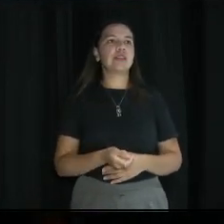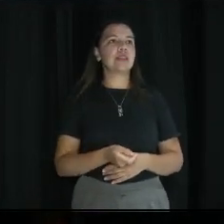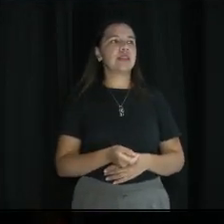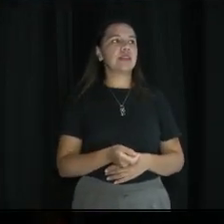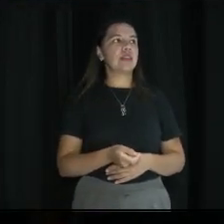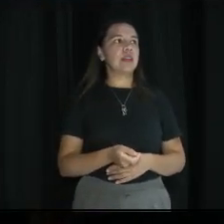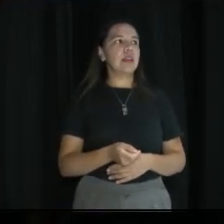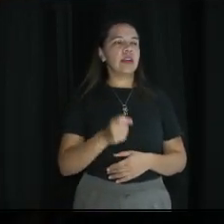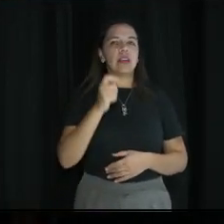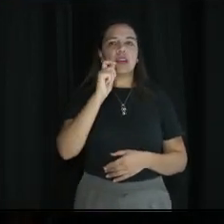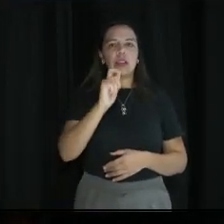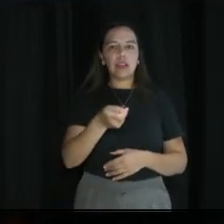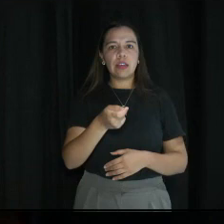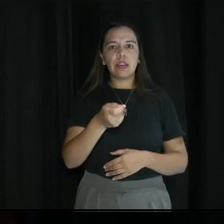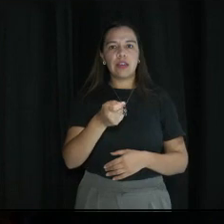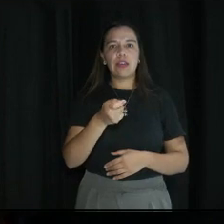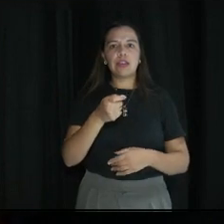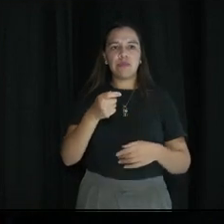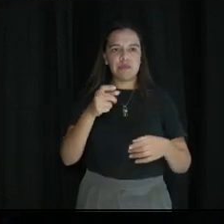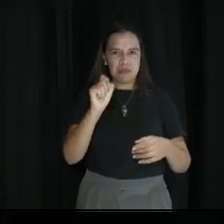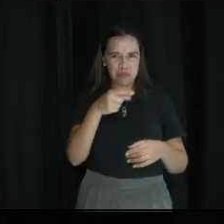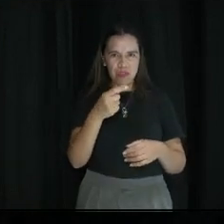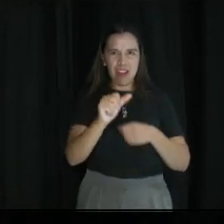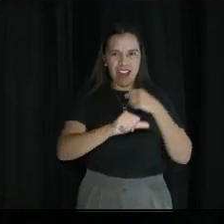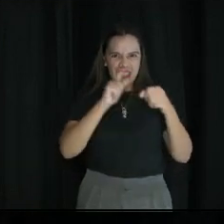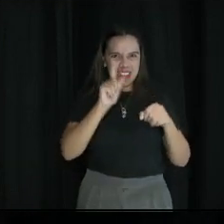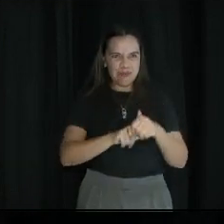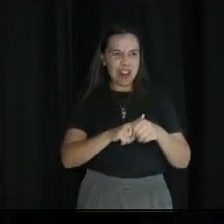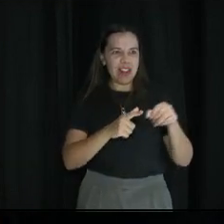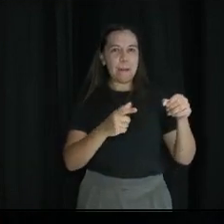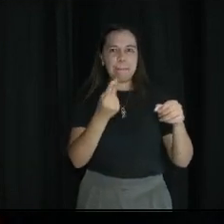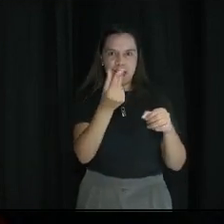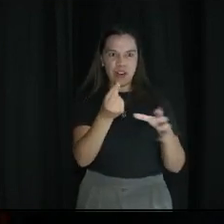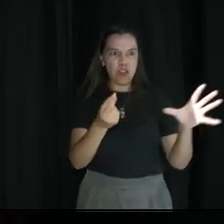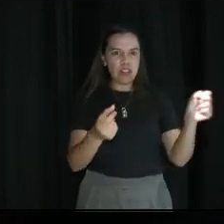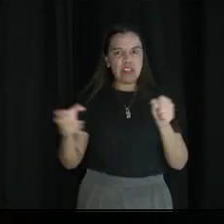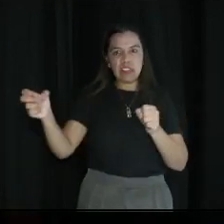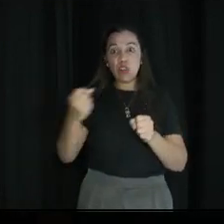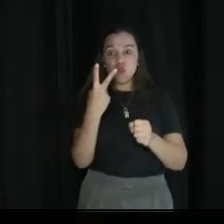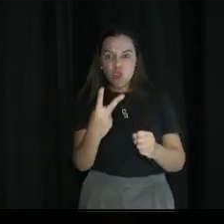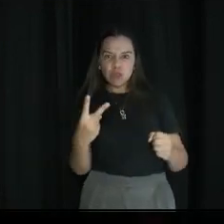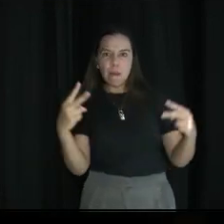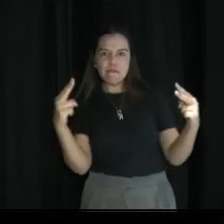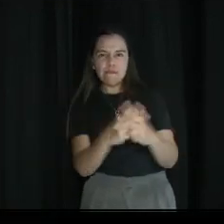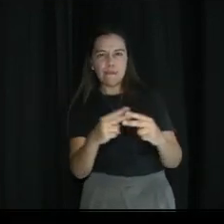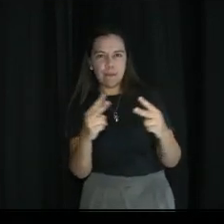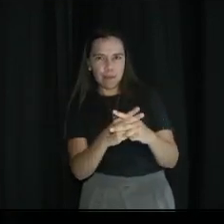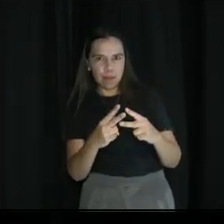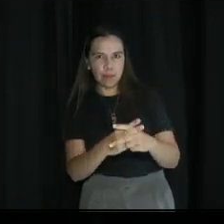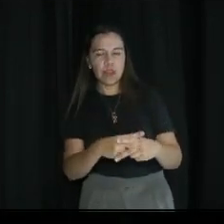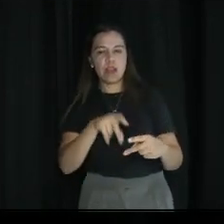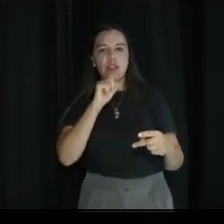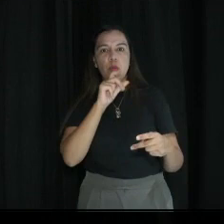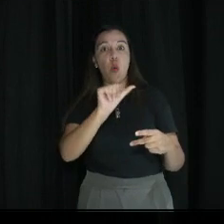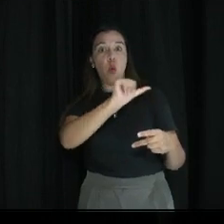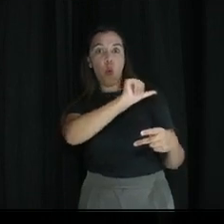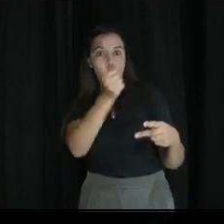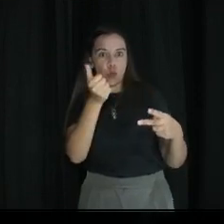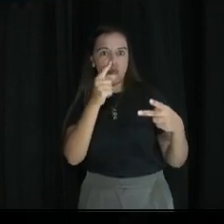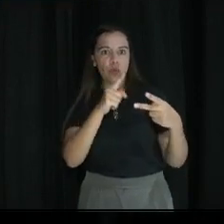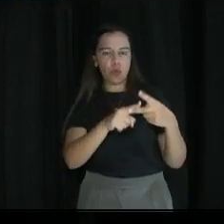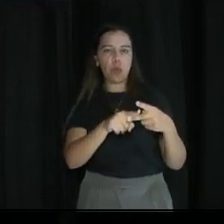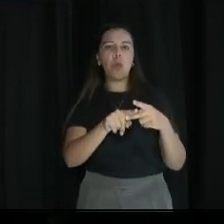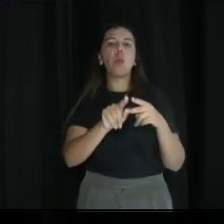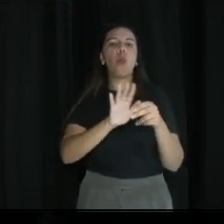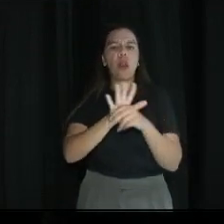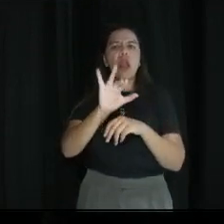lo que es las peleas clandestinas de ejemplares caninos. Hay otro tipo de eventos que sí están permitidos